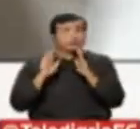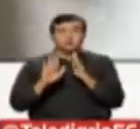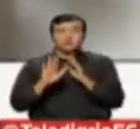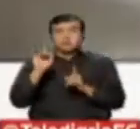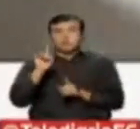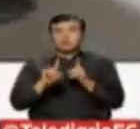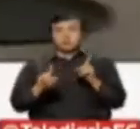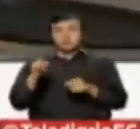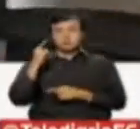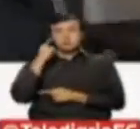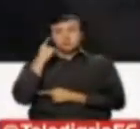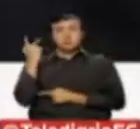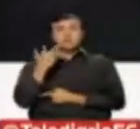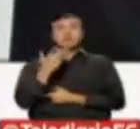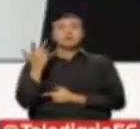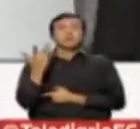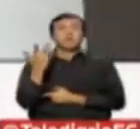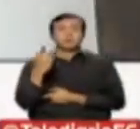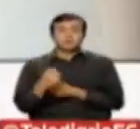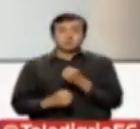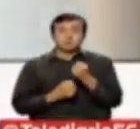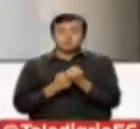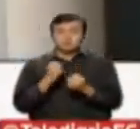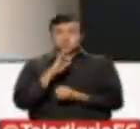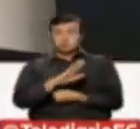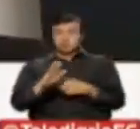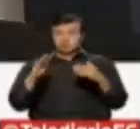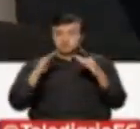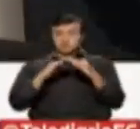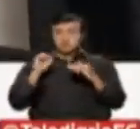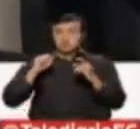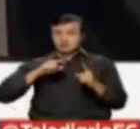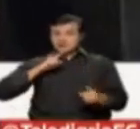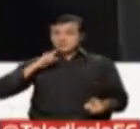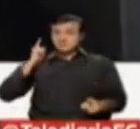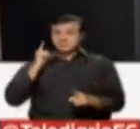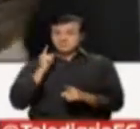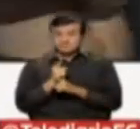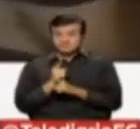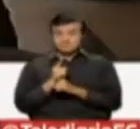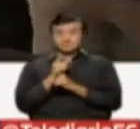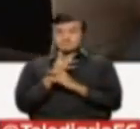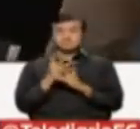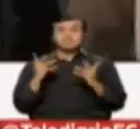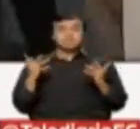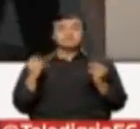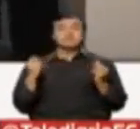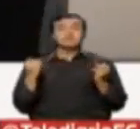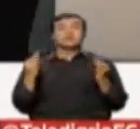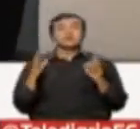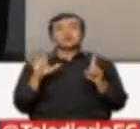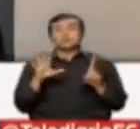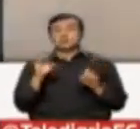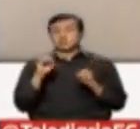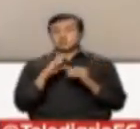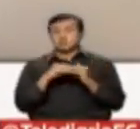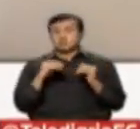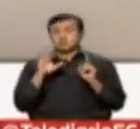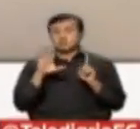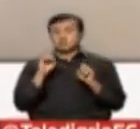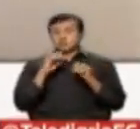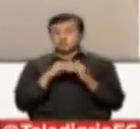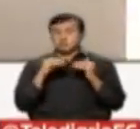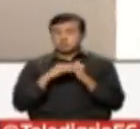inclusive se convierten en el soporte de su hogar así es villas tiene un costo de 60 dólares